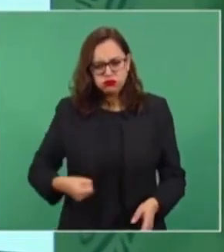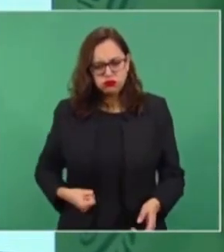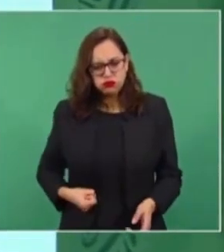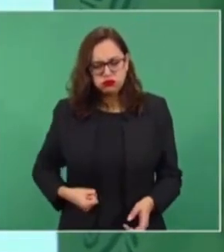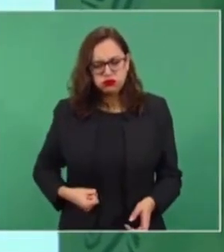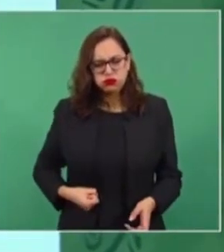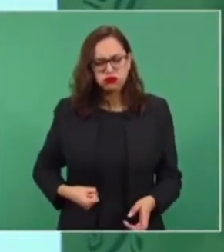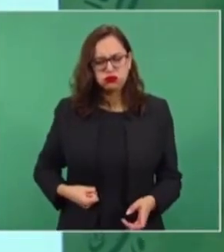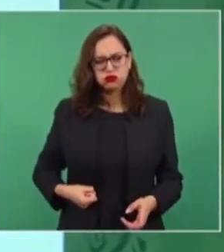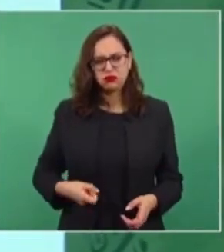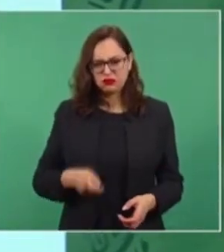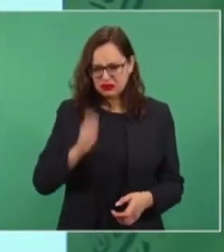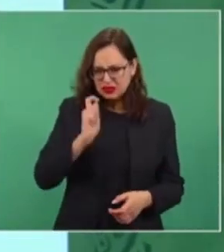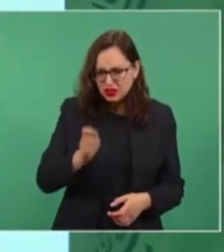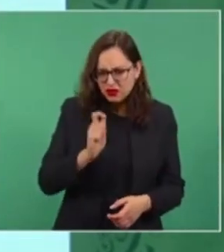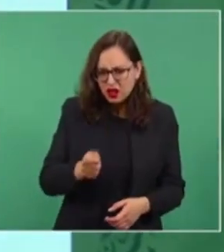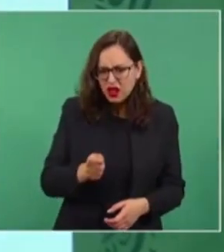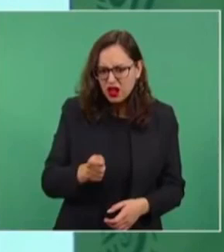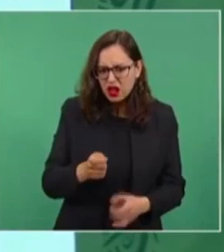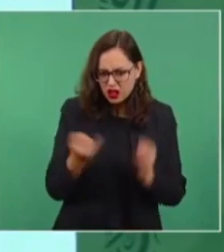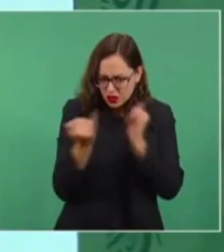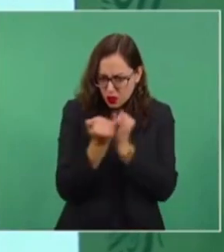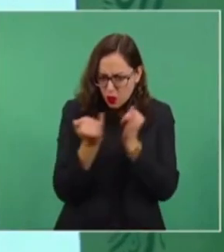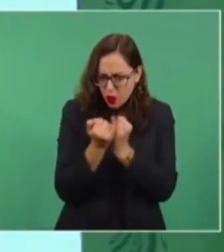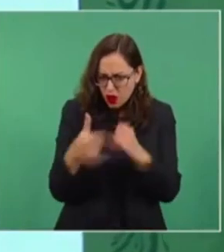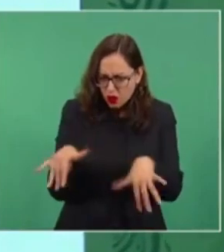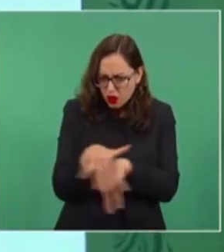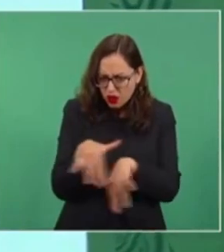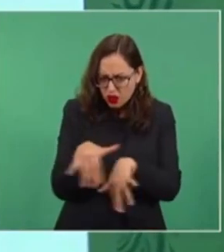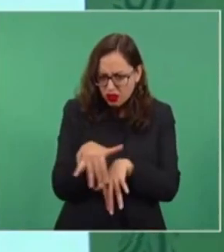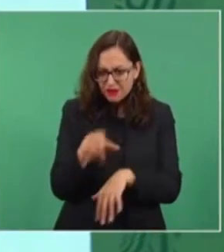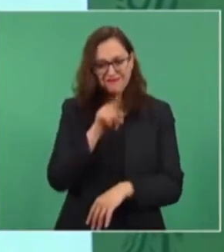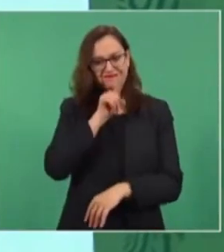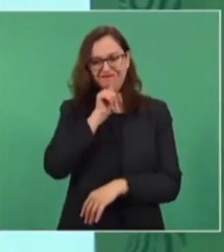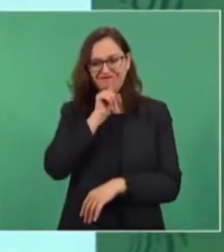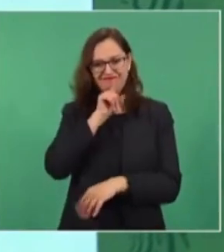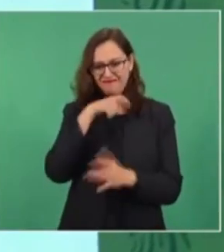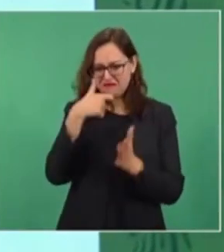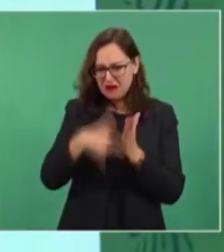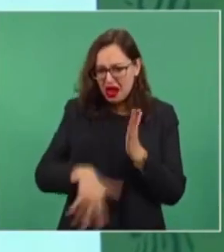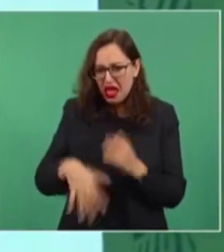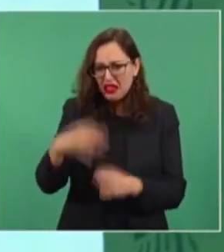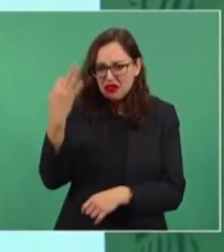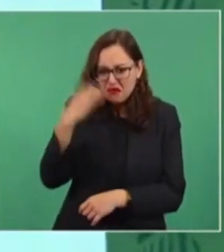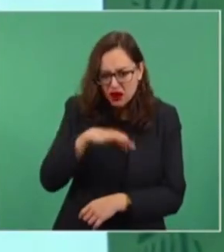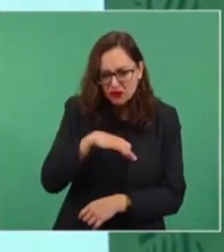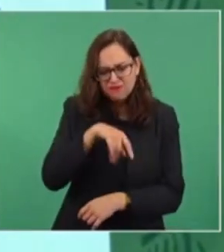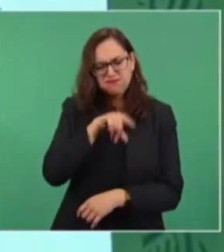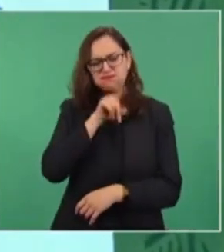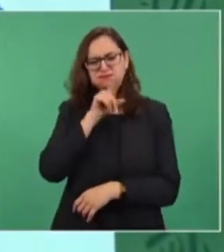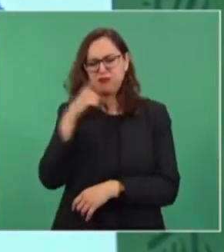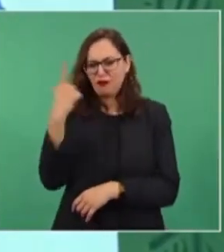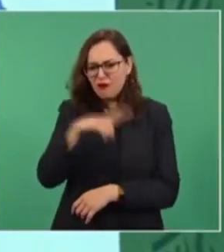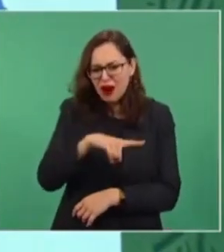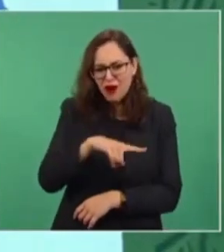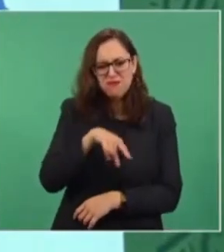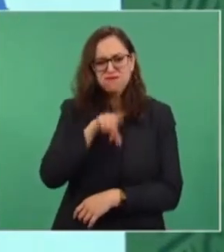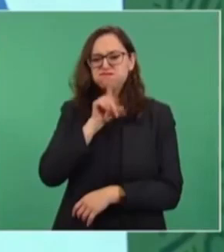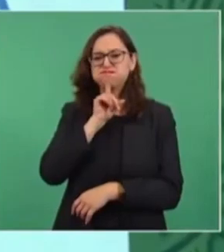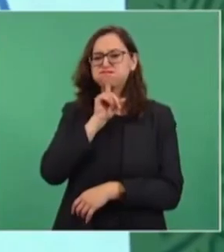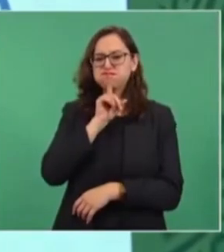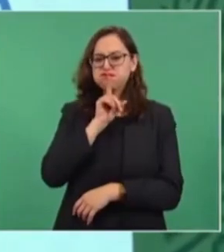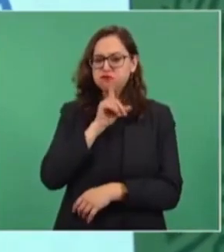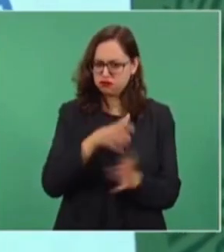o no necesariamente es lo barato y lo feo, lo austero es